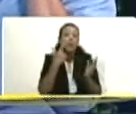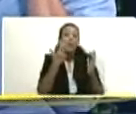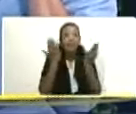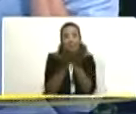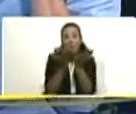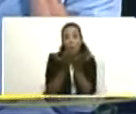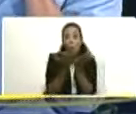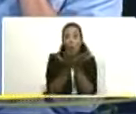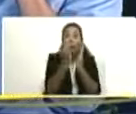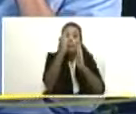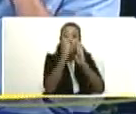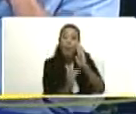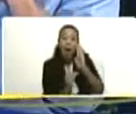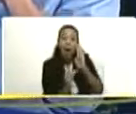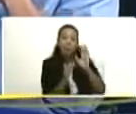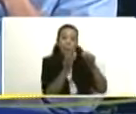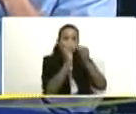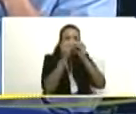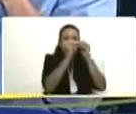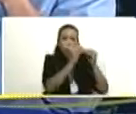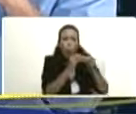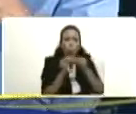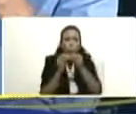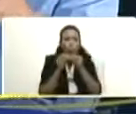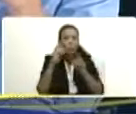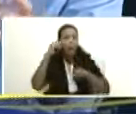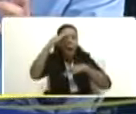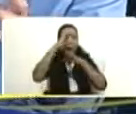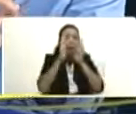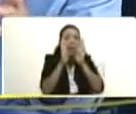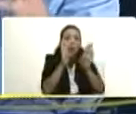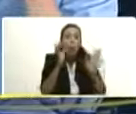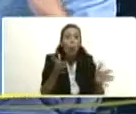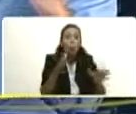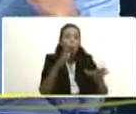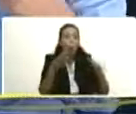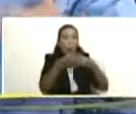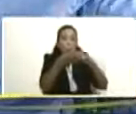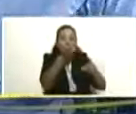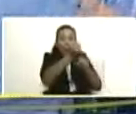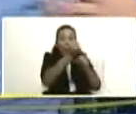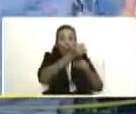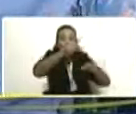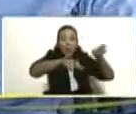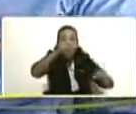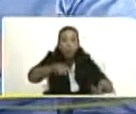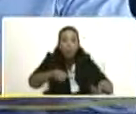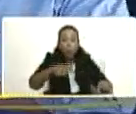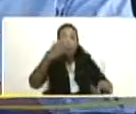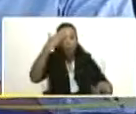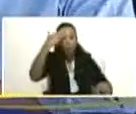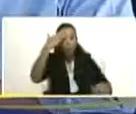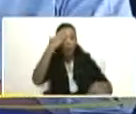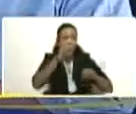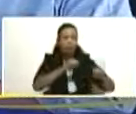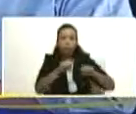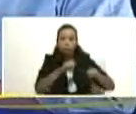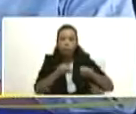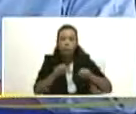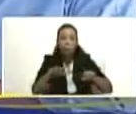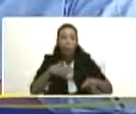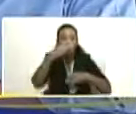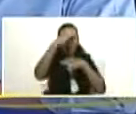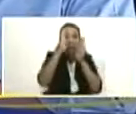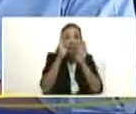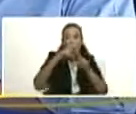escolares bajan un poco el ritmo del mantenimiento en las escuelas para cómo ese mismo equipo de trabajo, con esas mismas capacidades operativas, puede